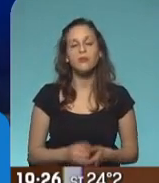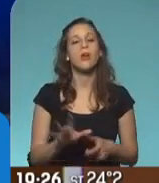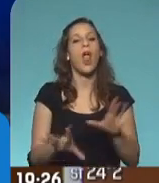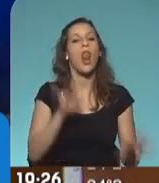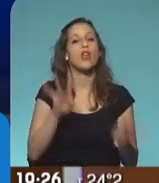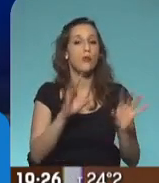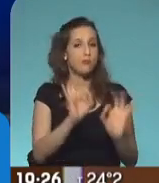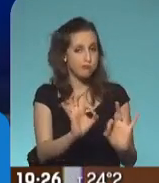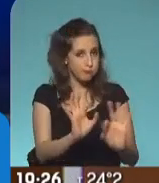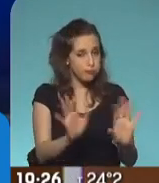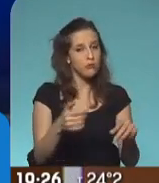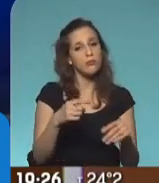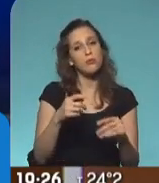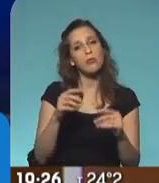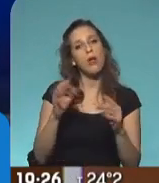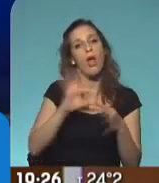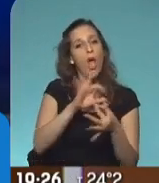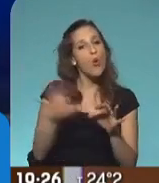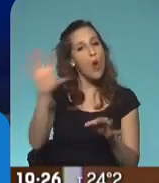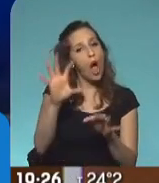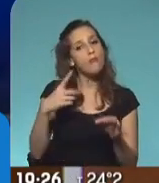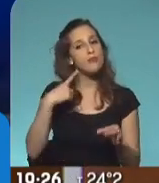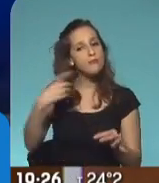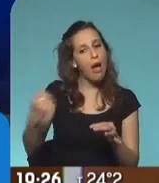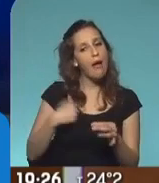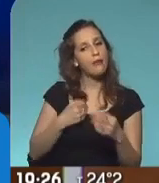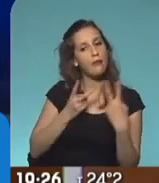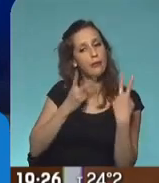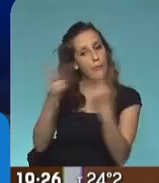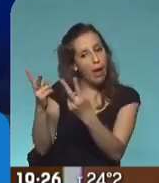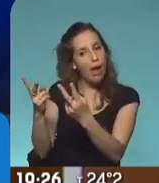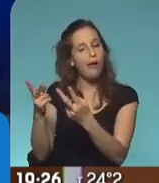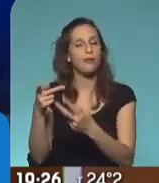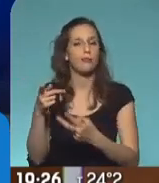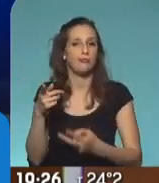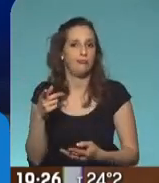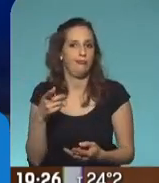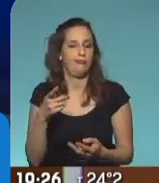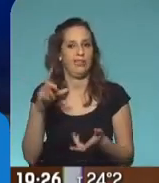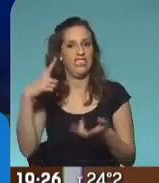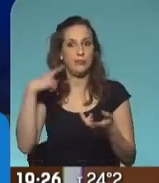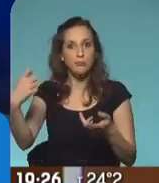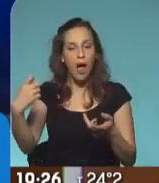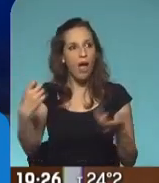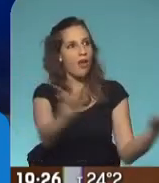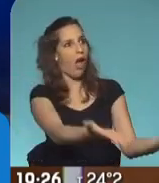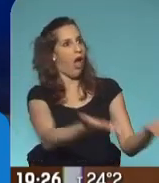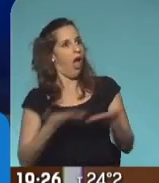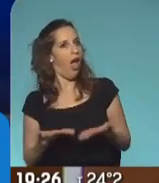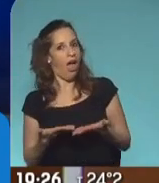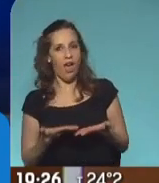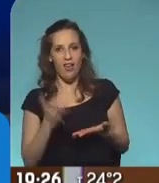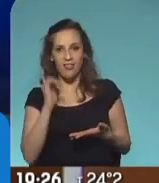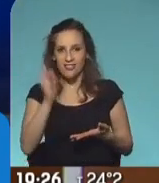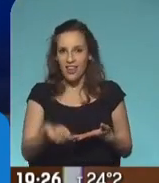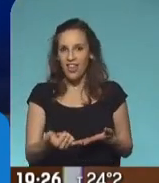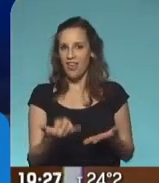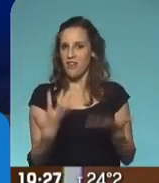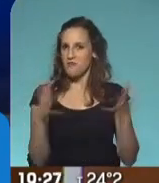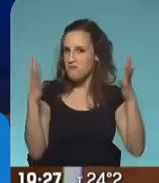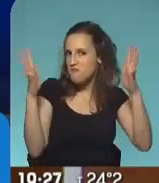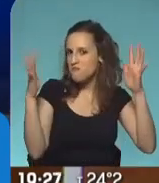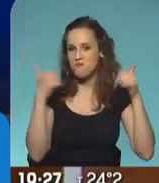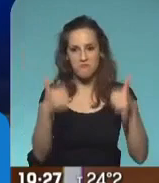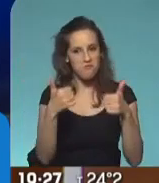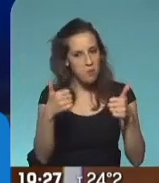Europa y particularmente hacia España. Fue excelentemente recibido en España, todavía no era el presidente argentino, pero fue recibido como